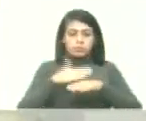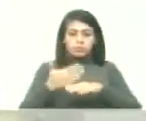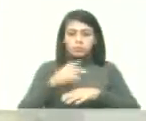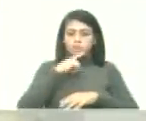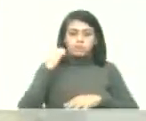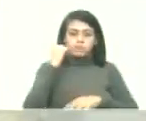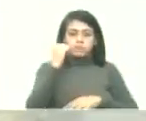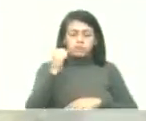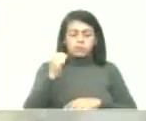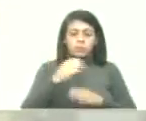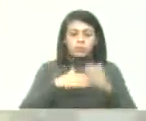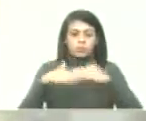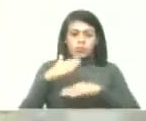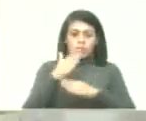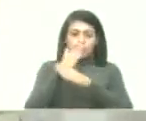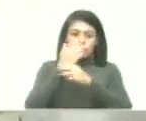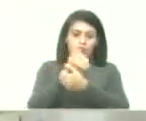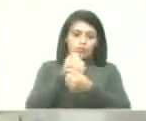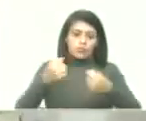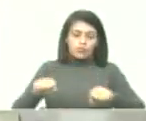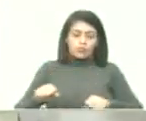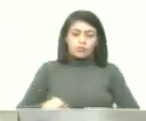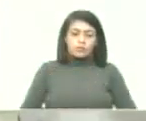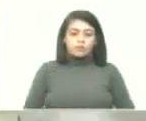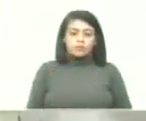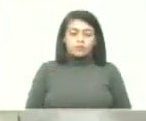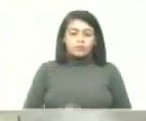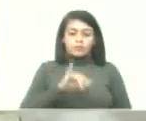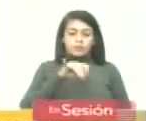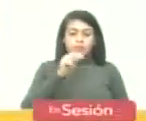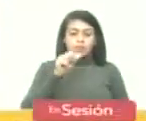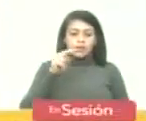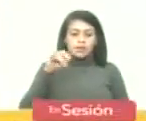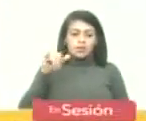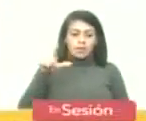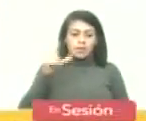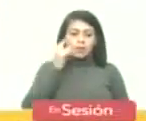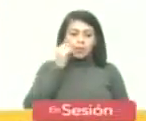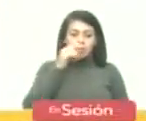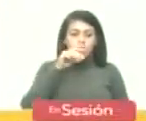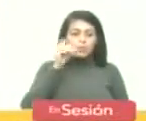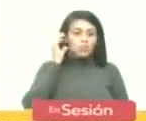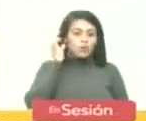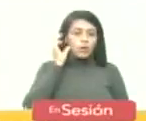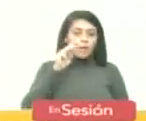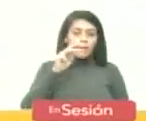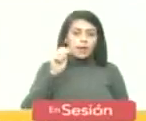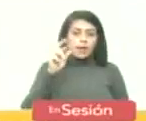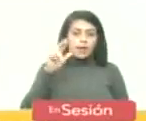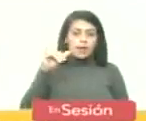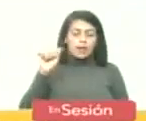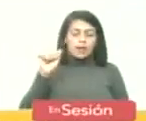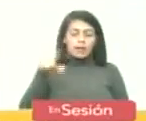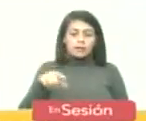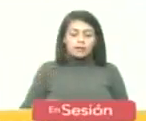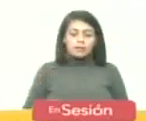magnicidio en grado de frustración. Janine Pernía, alias María, que